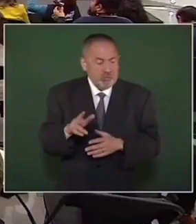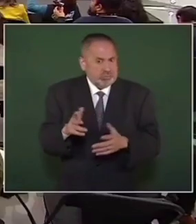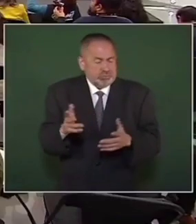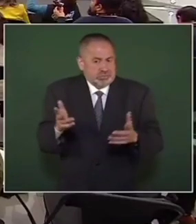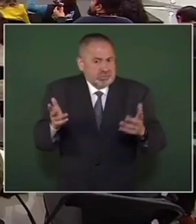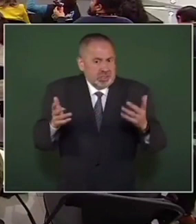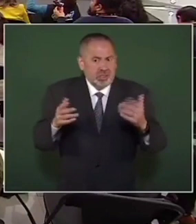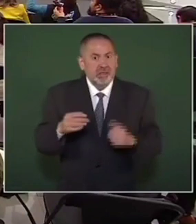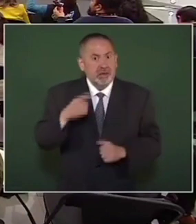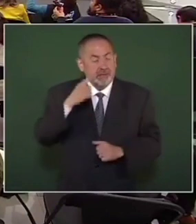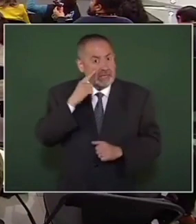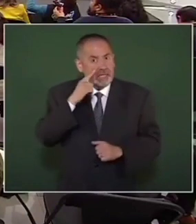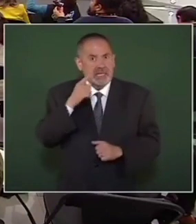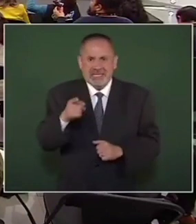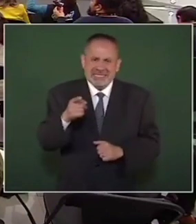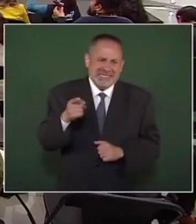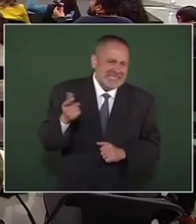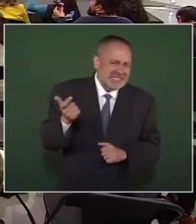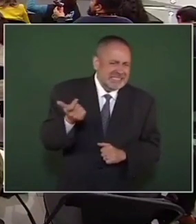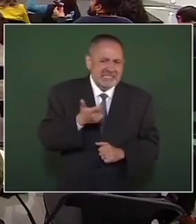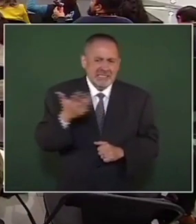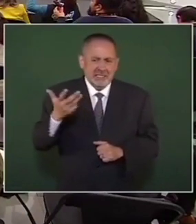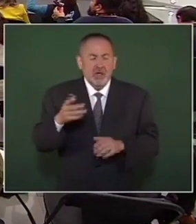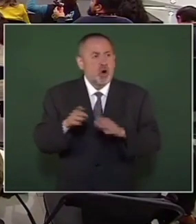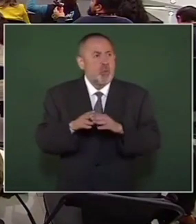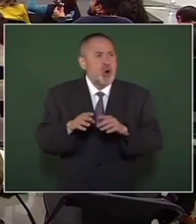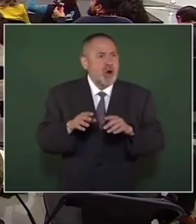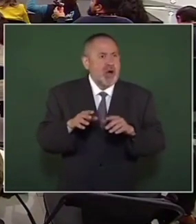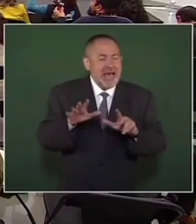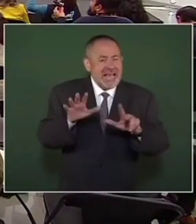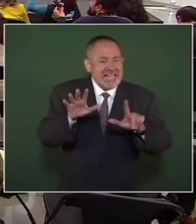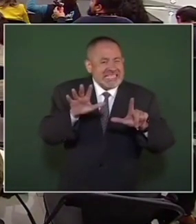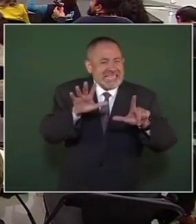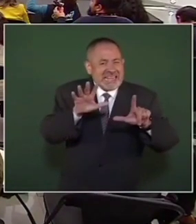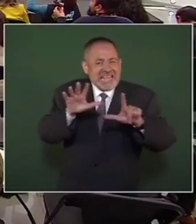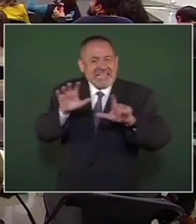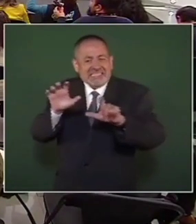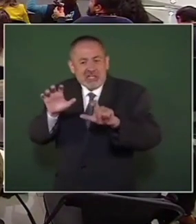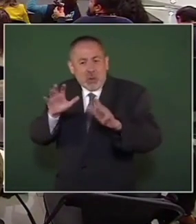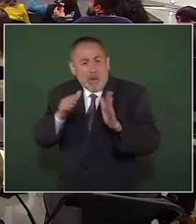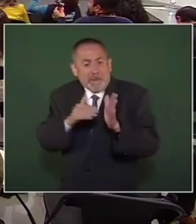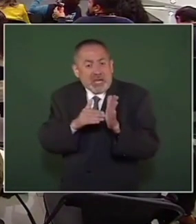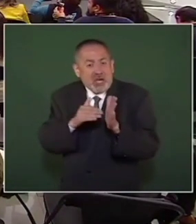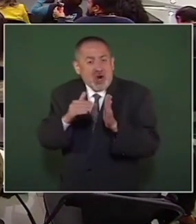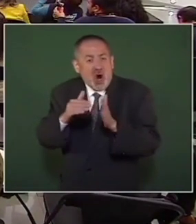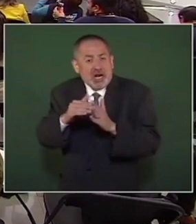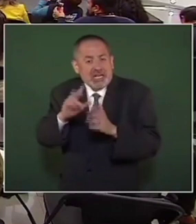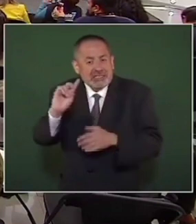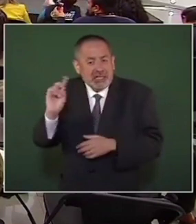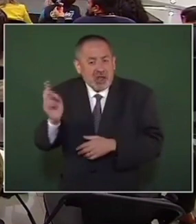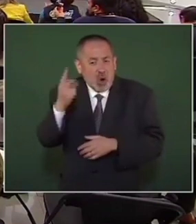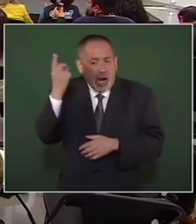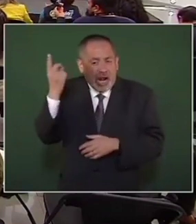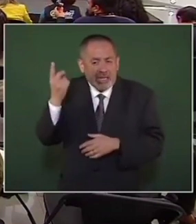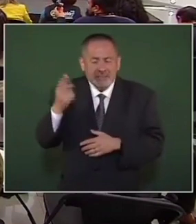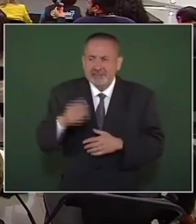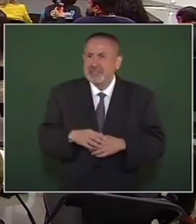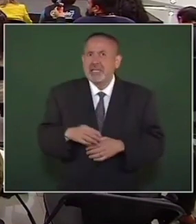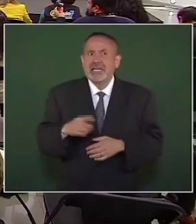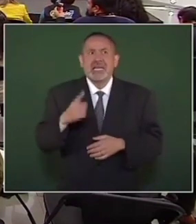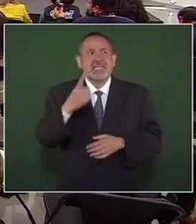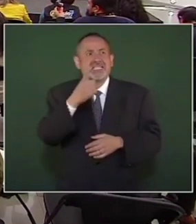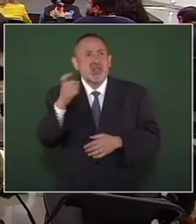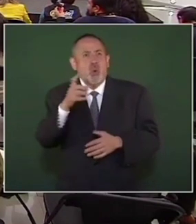como que todo eso implica más de 700 millones de dólares que son 140